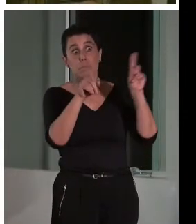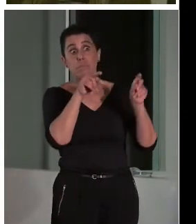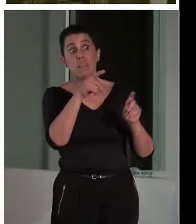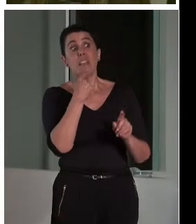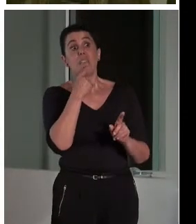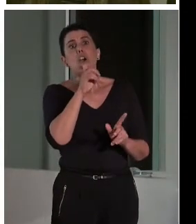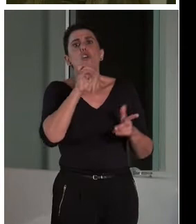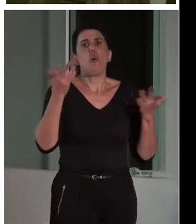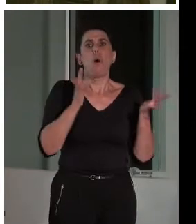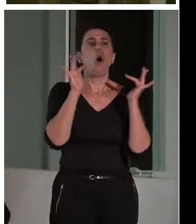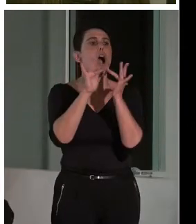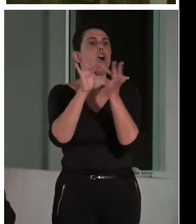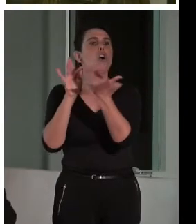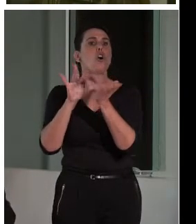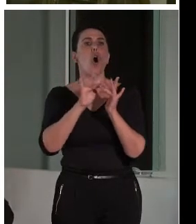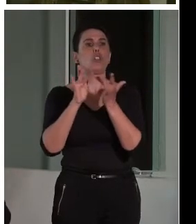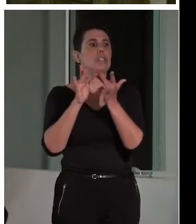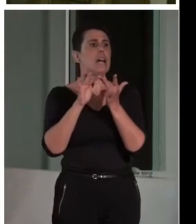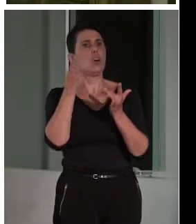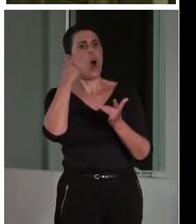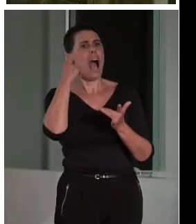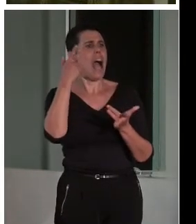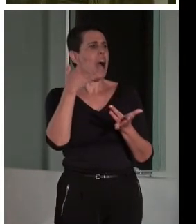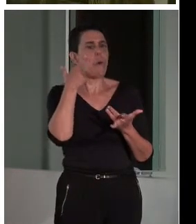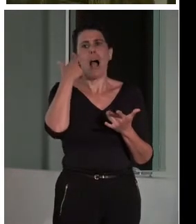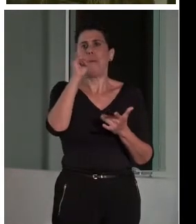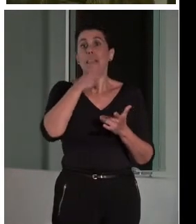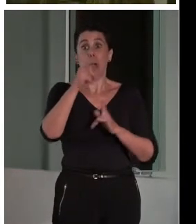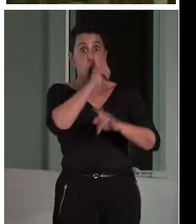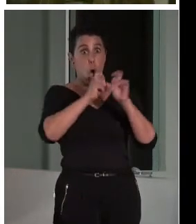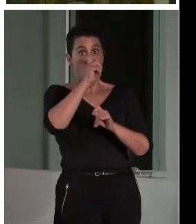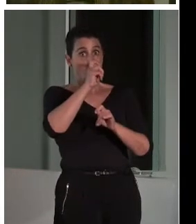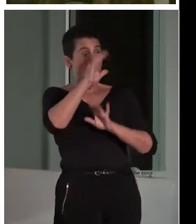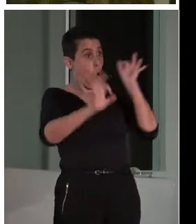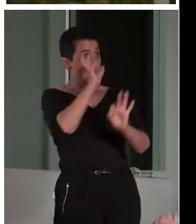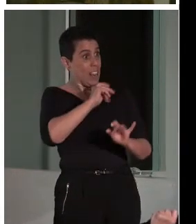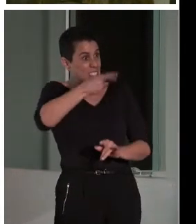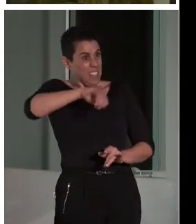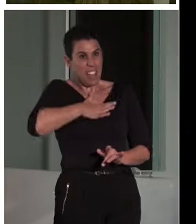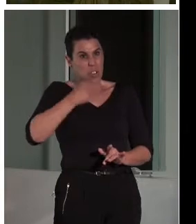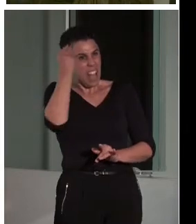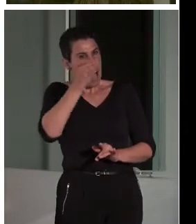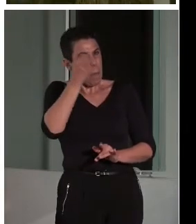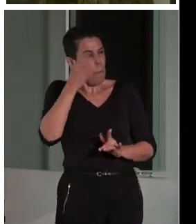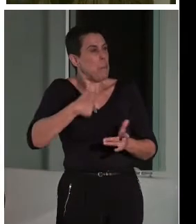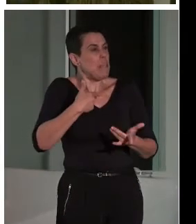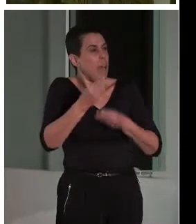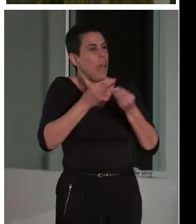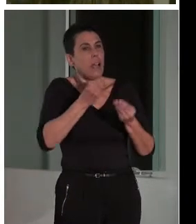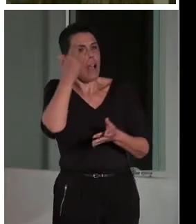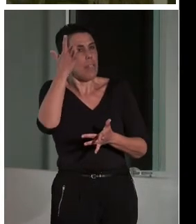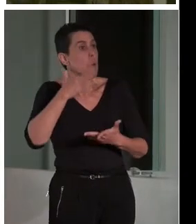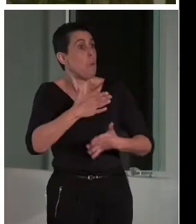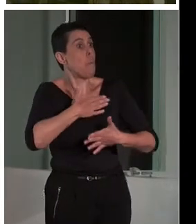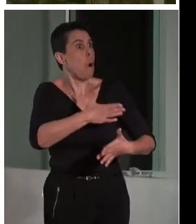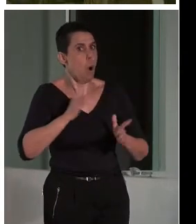vosotros o qué expectativas tenéis con una organización como la nuestra que somos profesionales del patrimonio cultural que somos voluntarios y que además